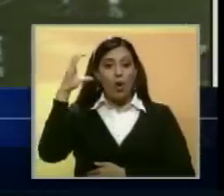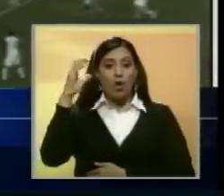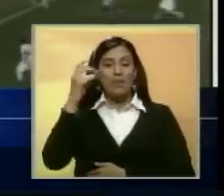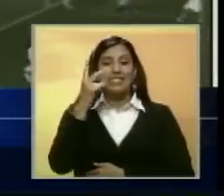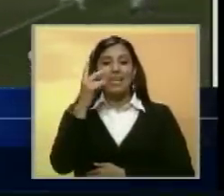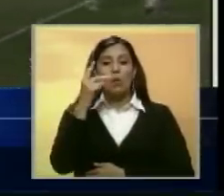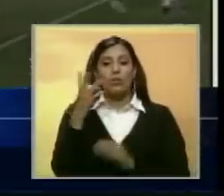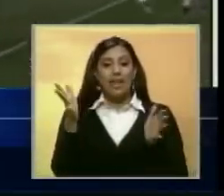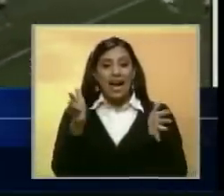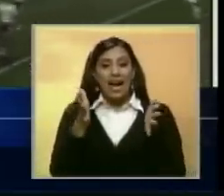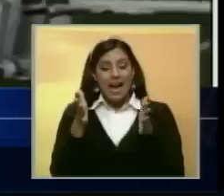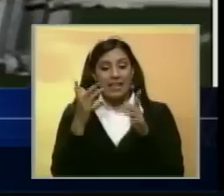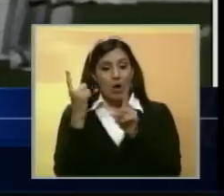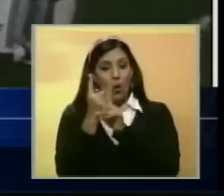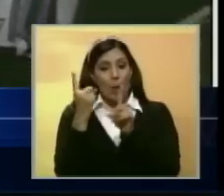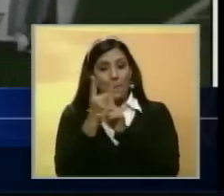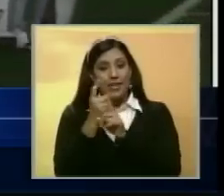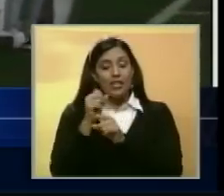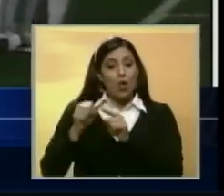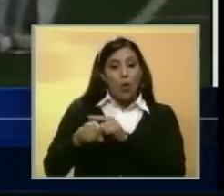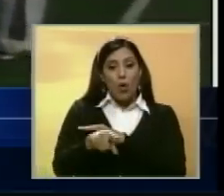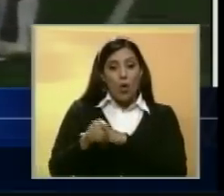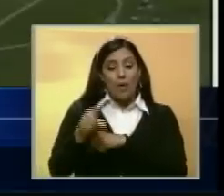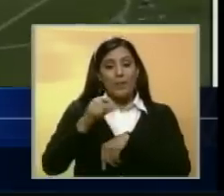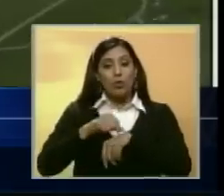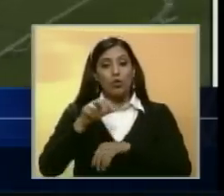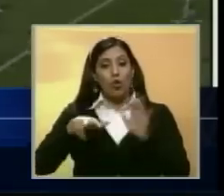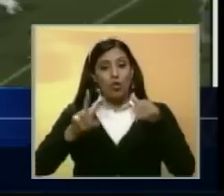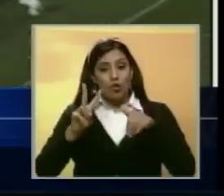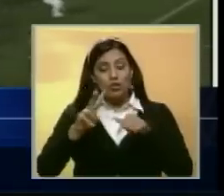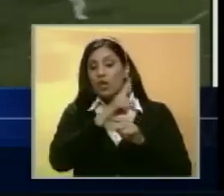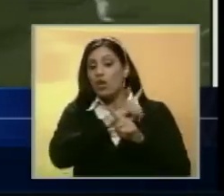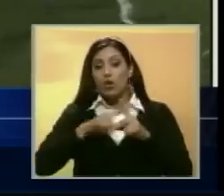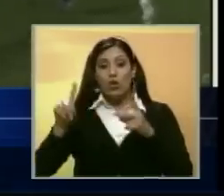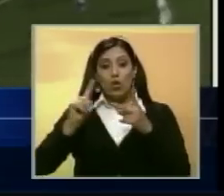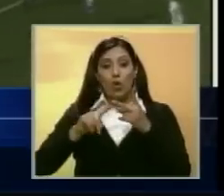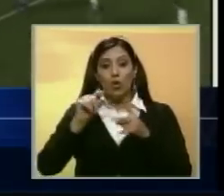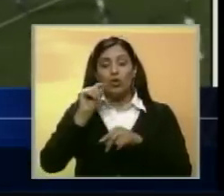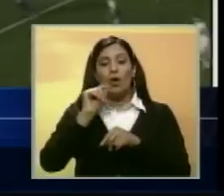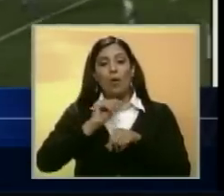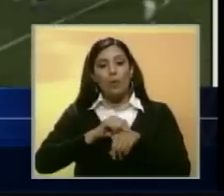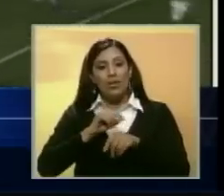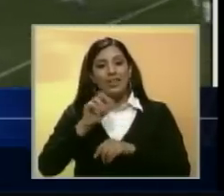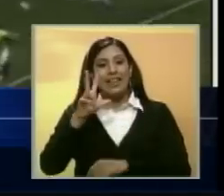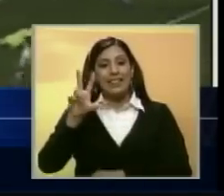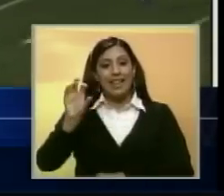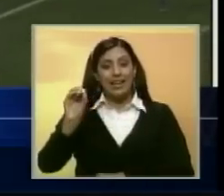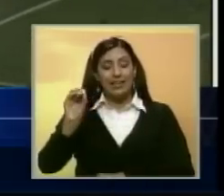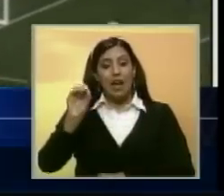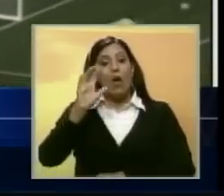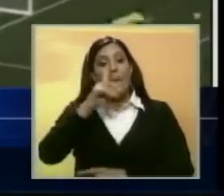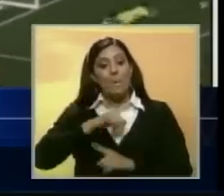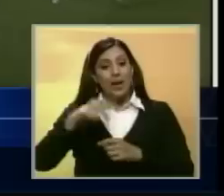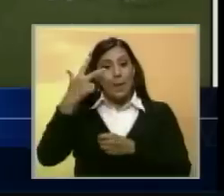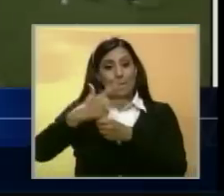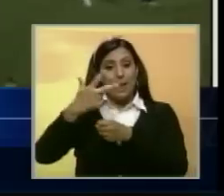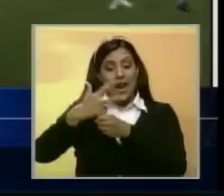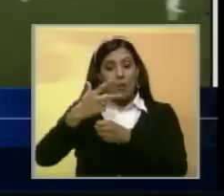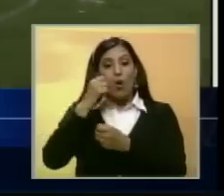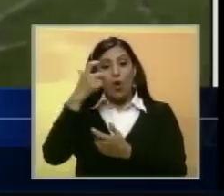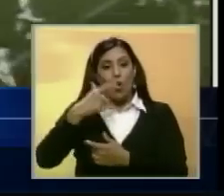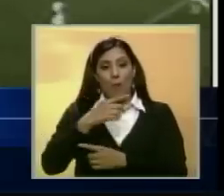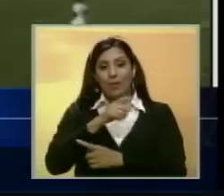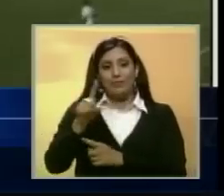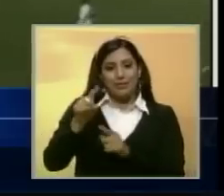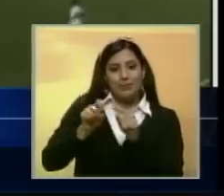la segunda victoria de la competición con goles de Carlos Vaca al minuto 12 y James Rodríguez a la fracción 30. Por Paraguay, Víctor Ayala